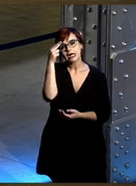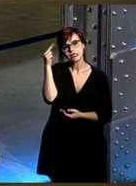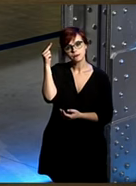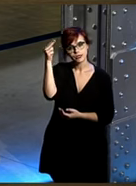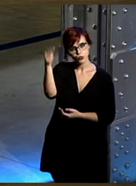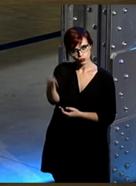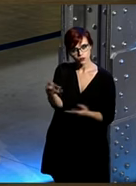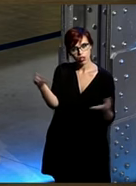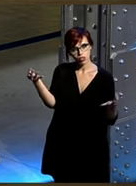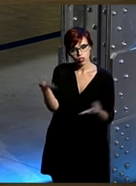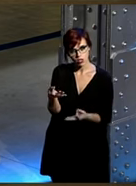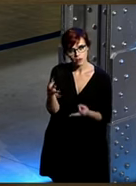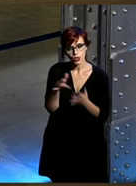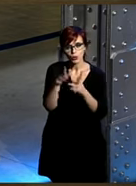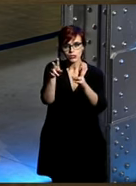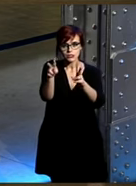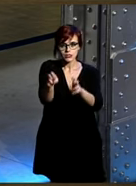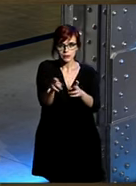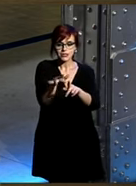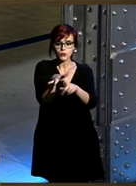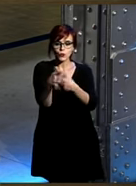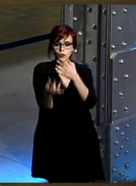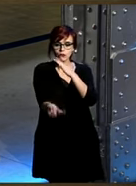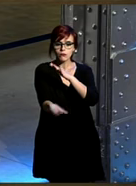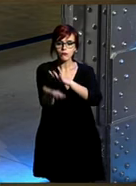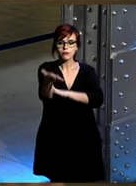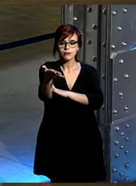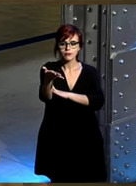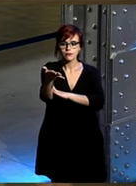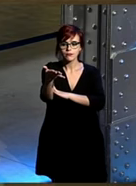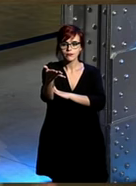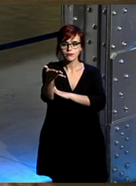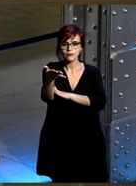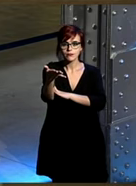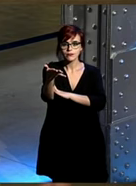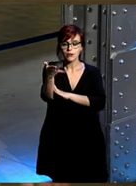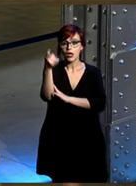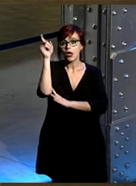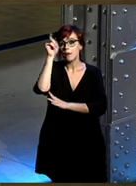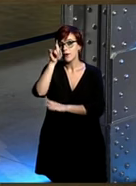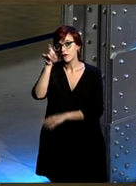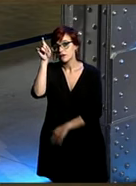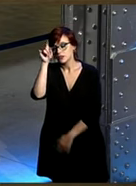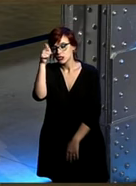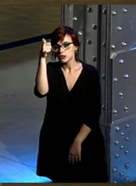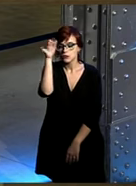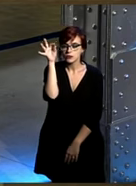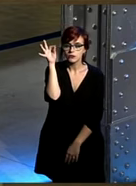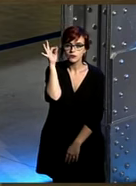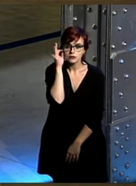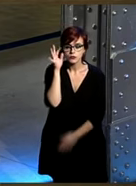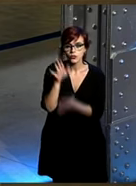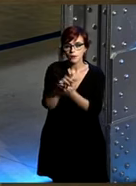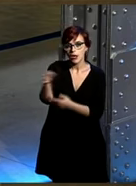respetuosos con ciertas cuestiones que están pasando. Hay profesoras y profesores desde